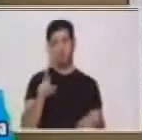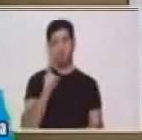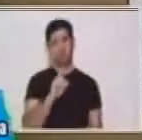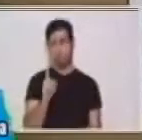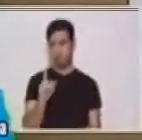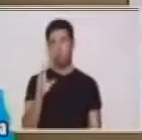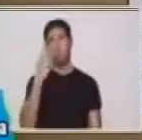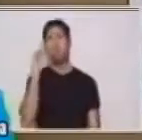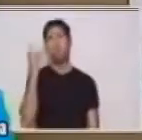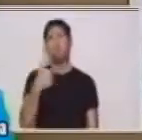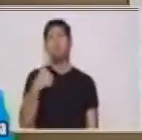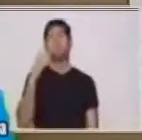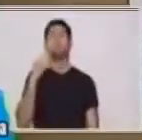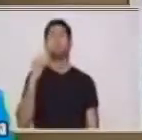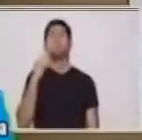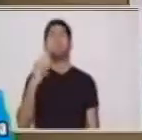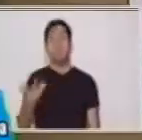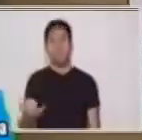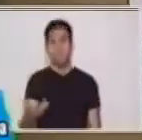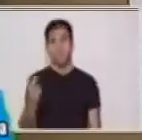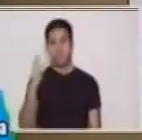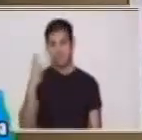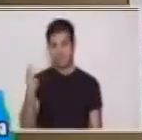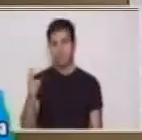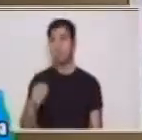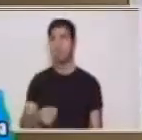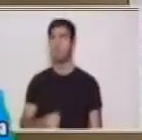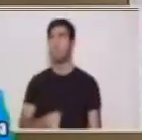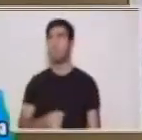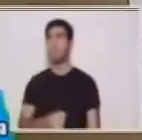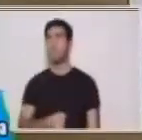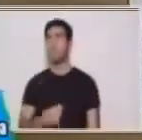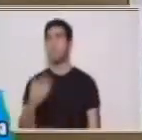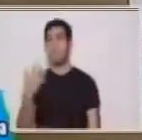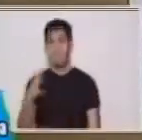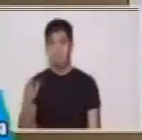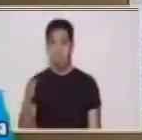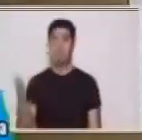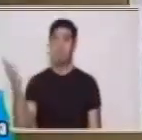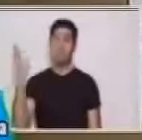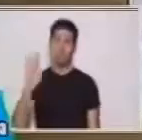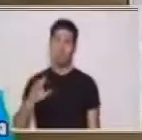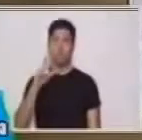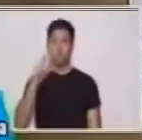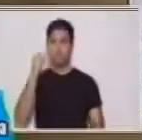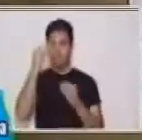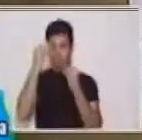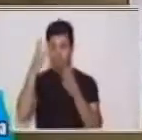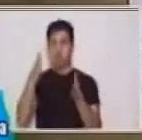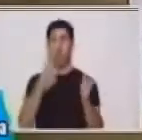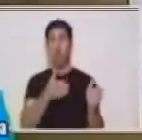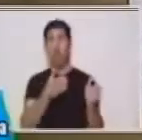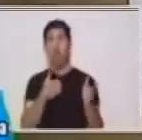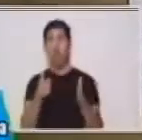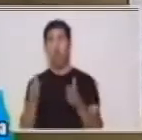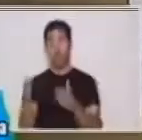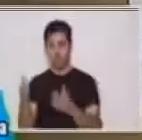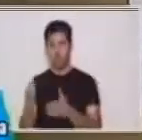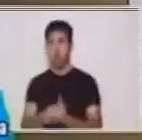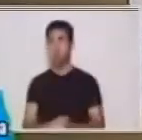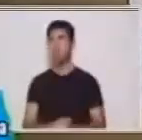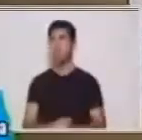en base a mi experiencia. Después vamos a organizar esa información. Recuerda que todo es un